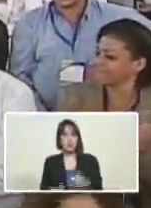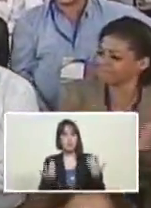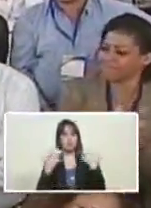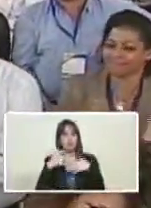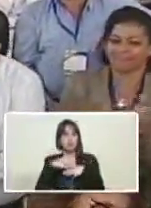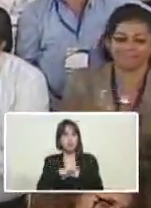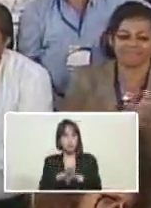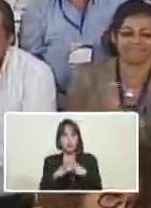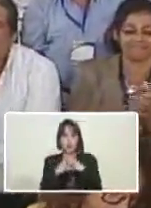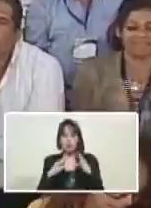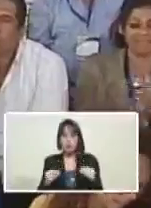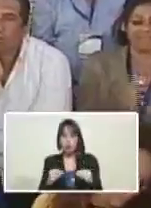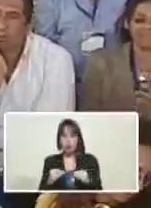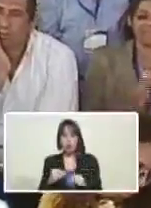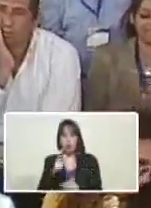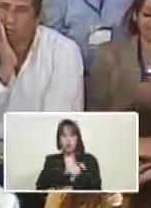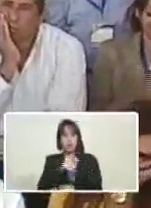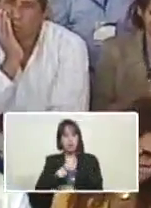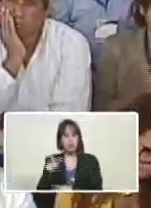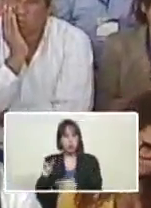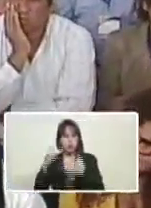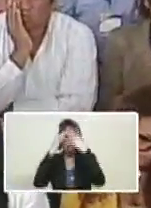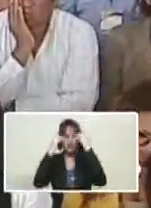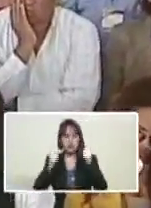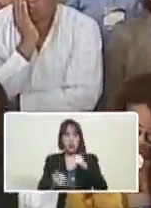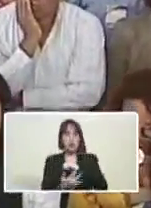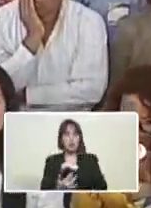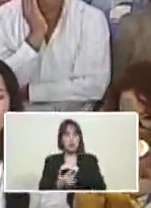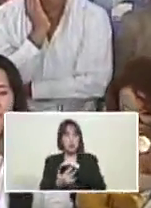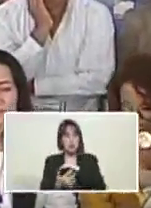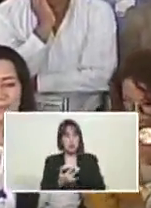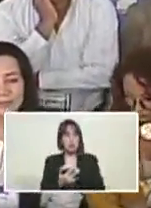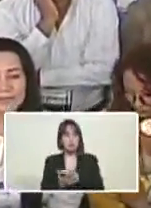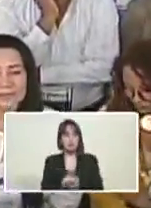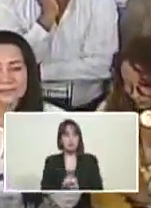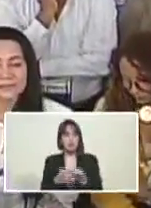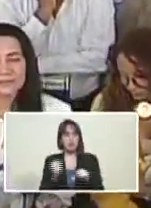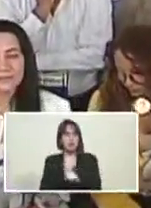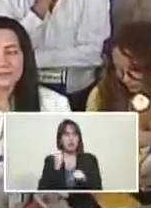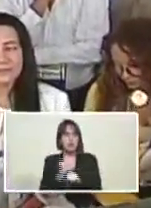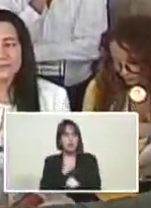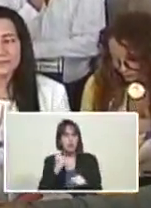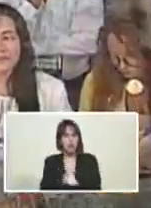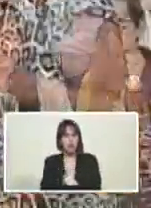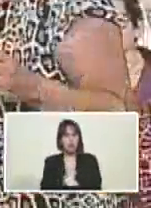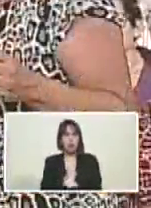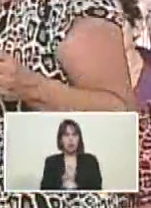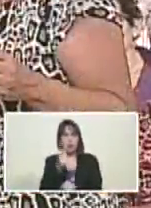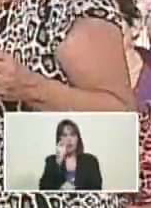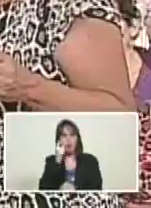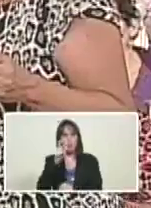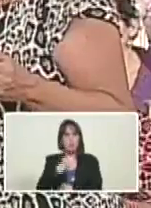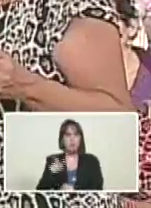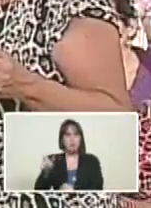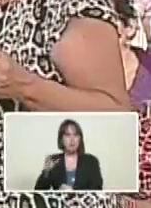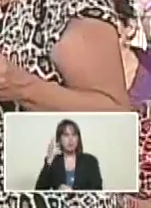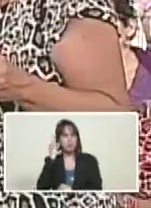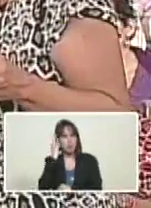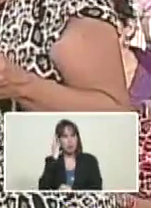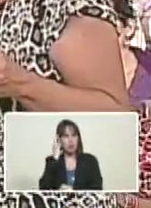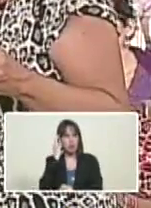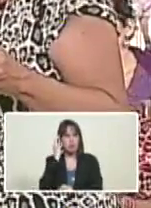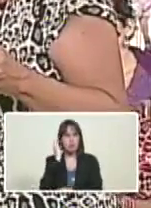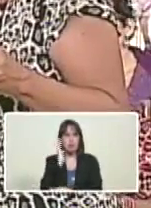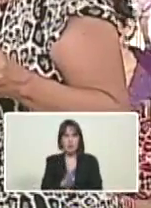Incorporación de todos y todos los actores profesionales técnicos y técnicas, trabajadores y trabajadoras, organizados en colectivos de